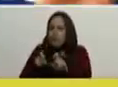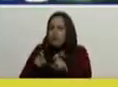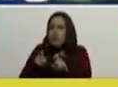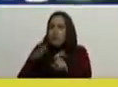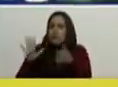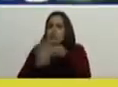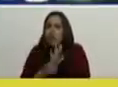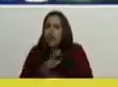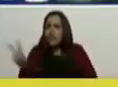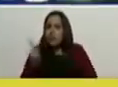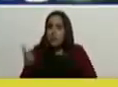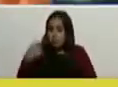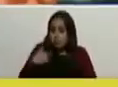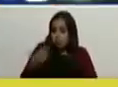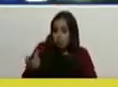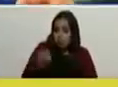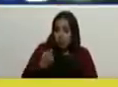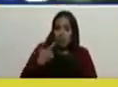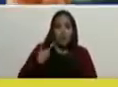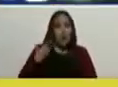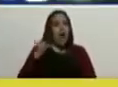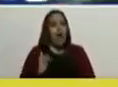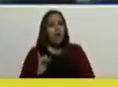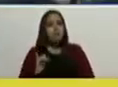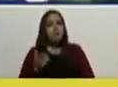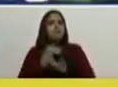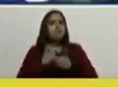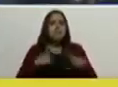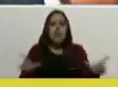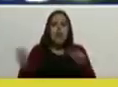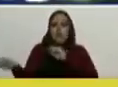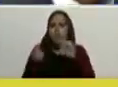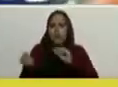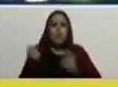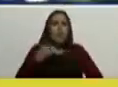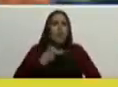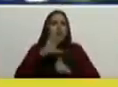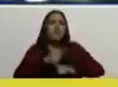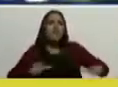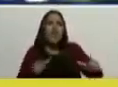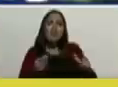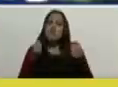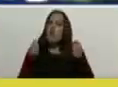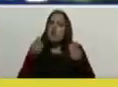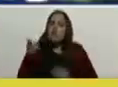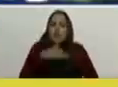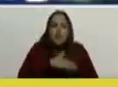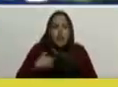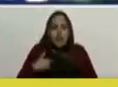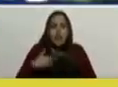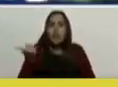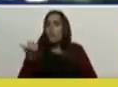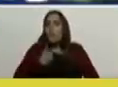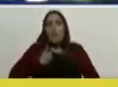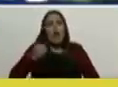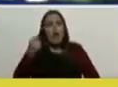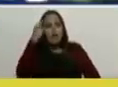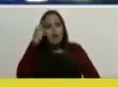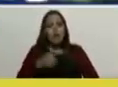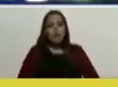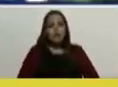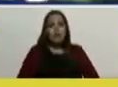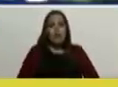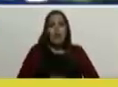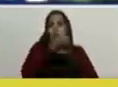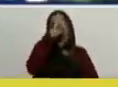yo les ratifico, estamos dispuestos a debatir lo que quieran, donde quieran y como quieran, sobre Venezuela. El año,